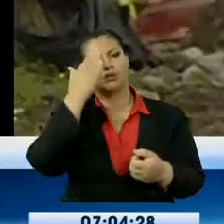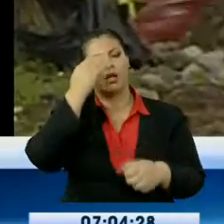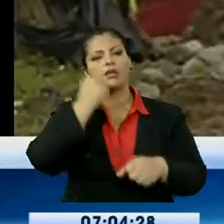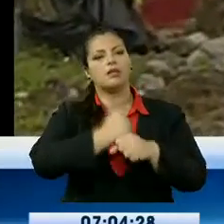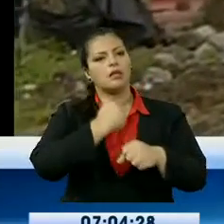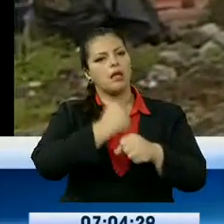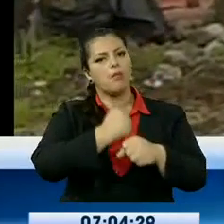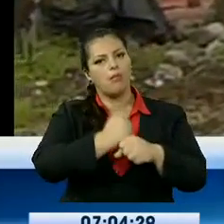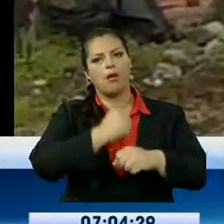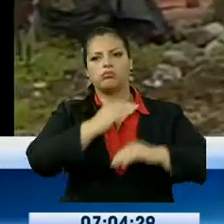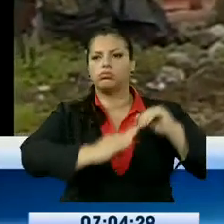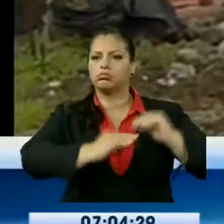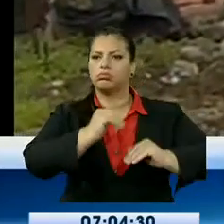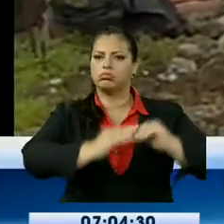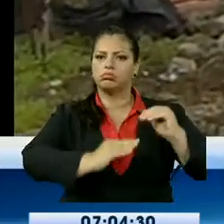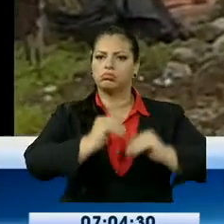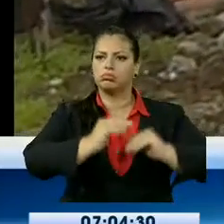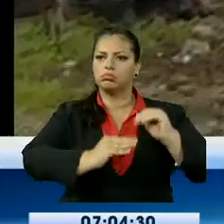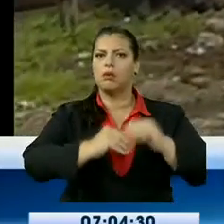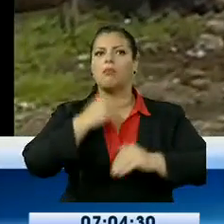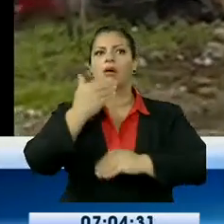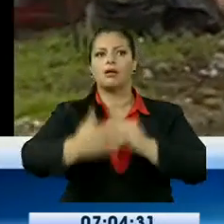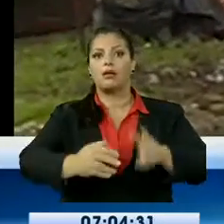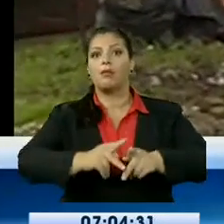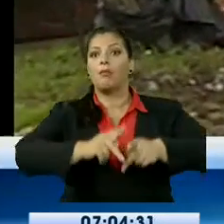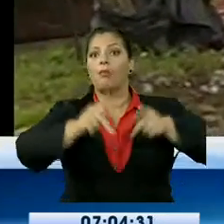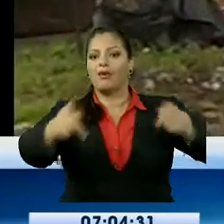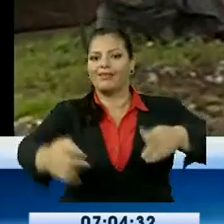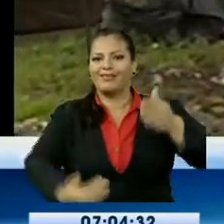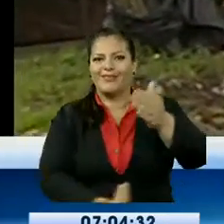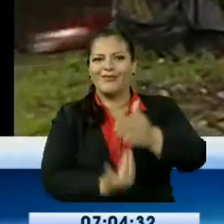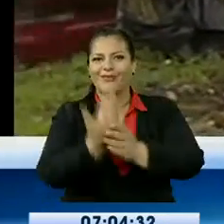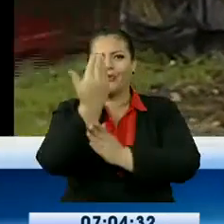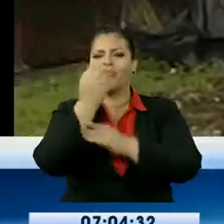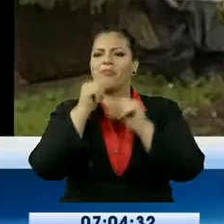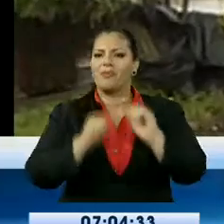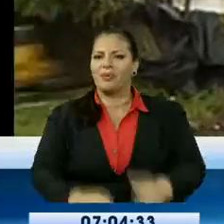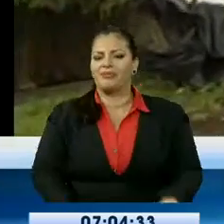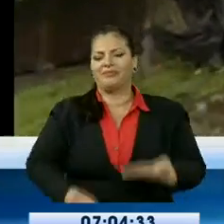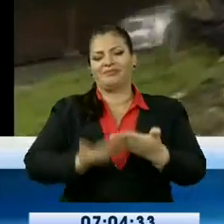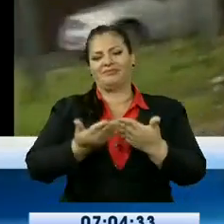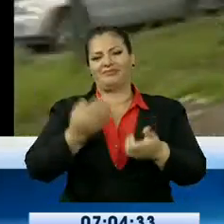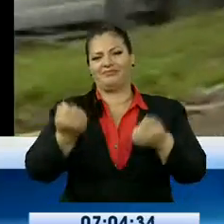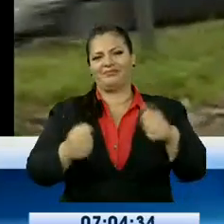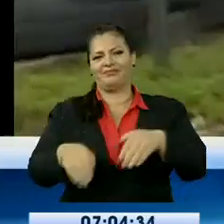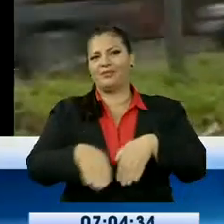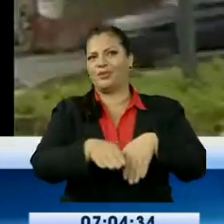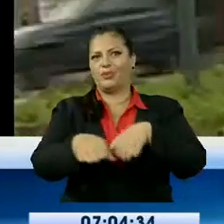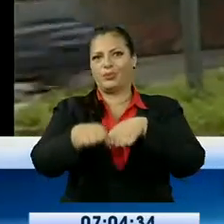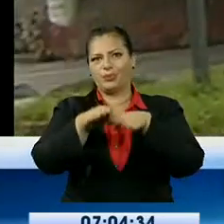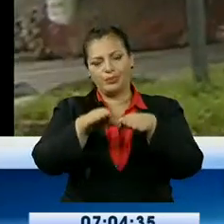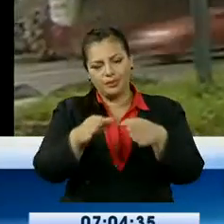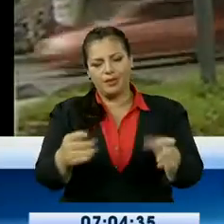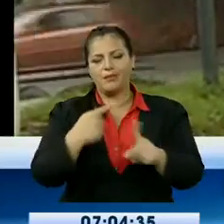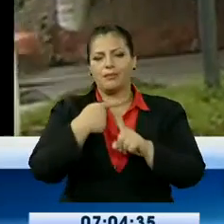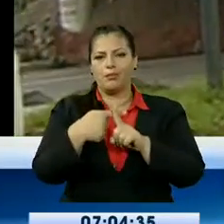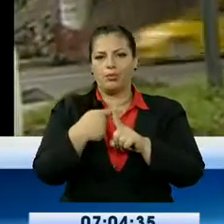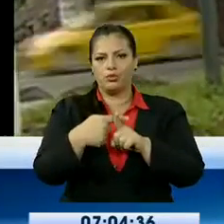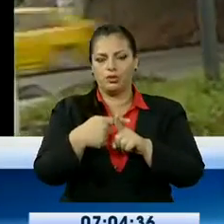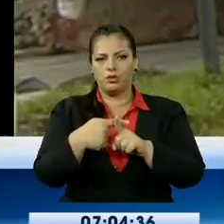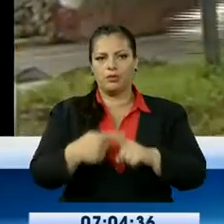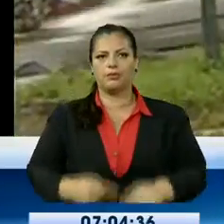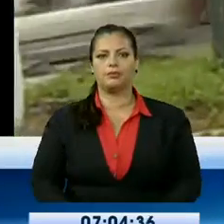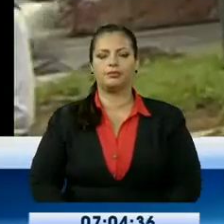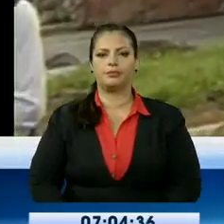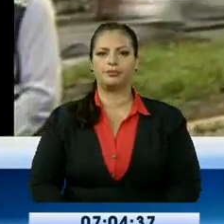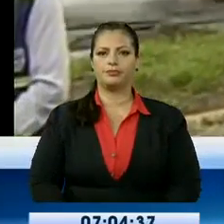poder nuevamente reconectar la Durán, la autopista Durán Tambo con la Durán Boliche. Y principalmente pensando en el bienestar